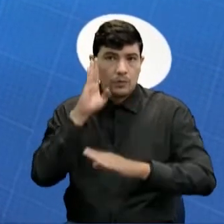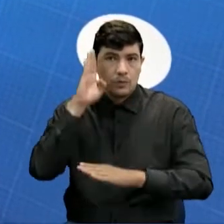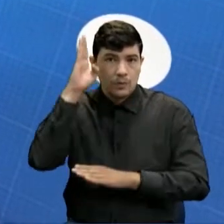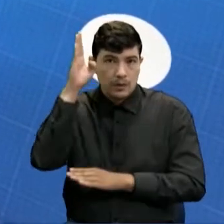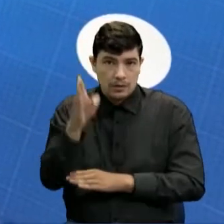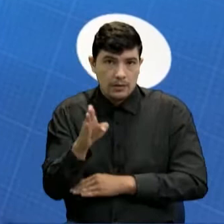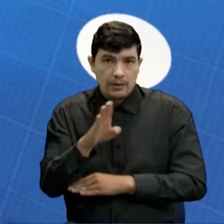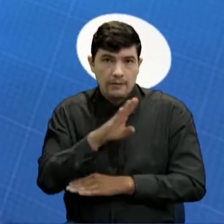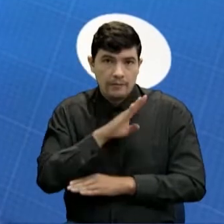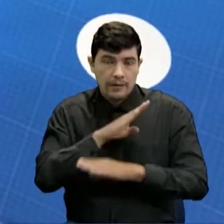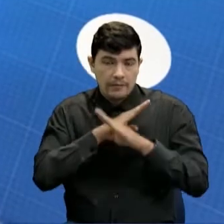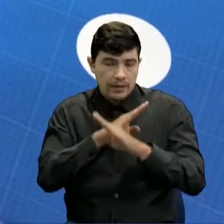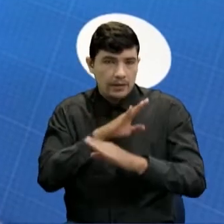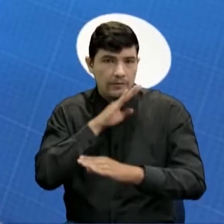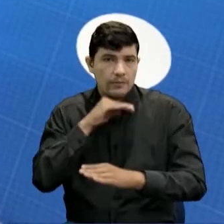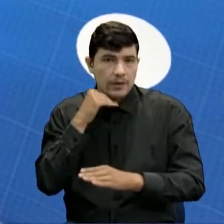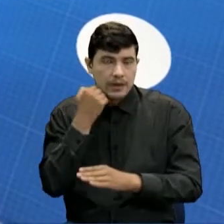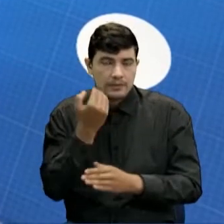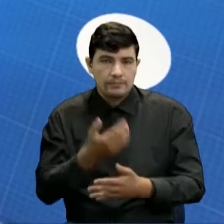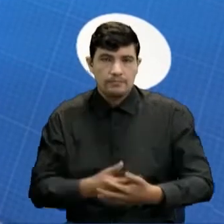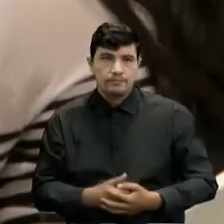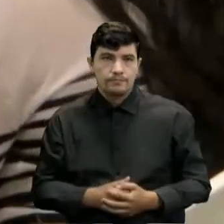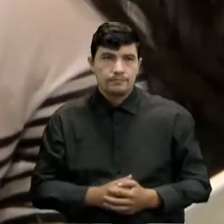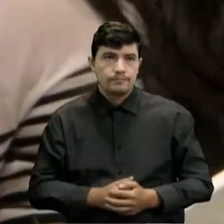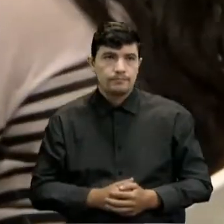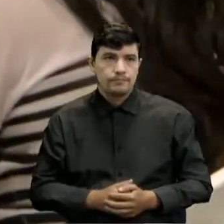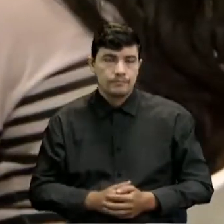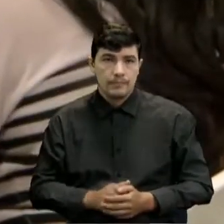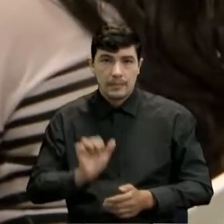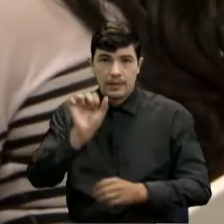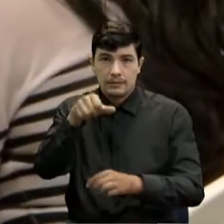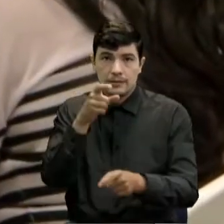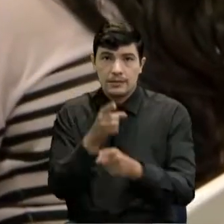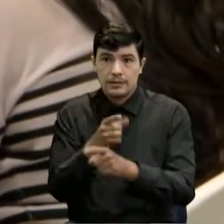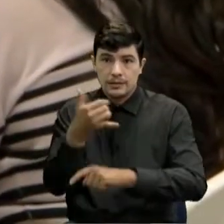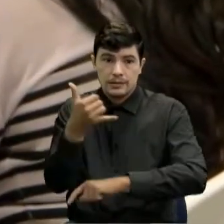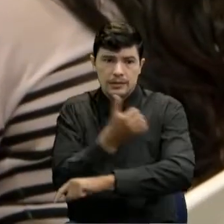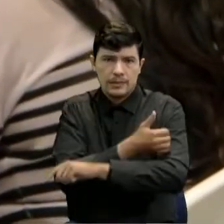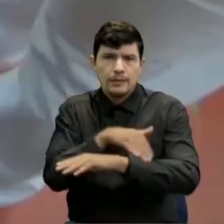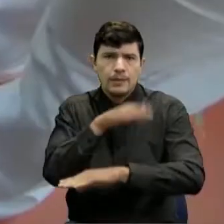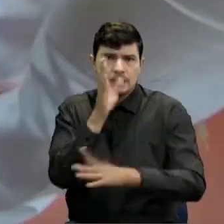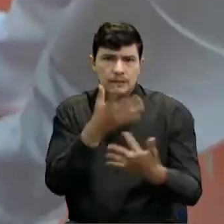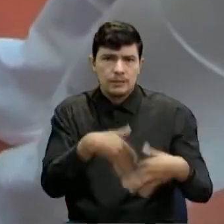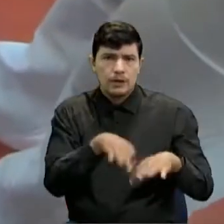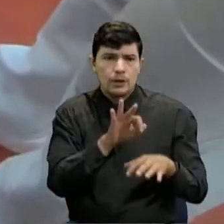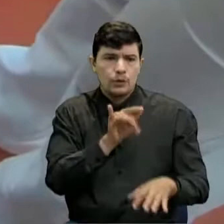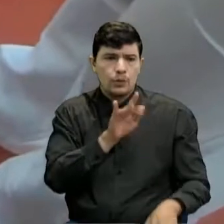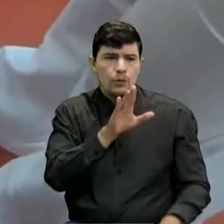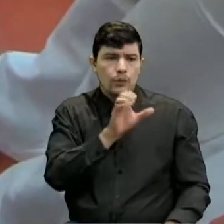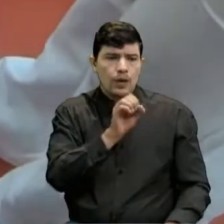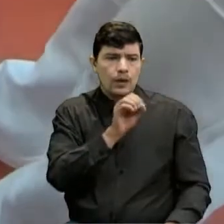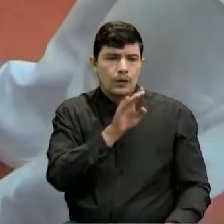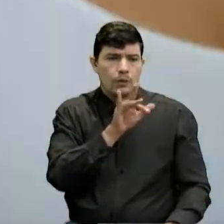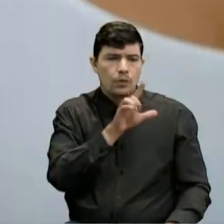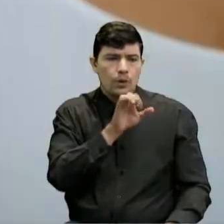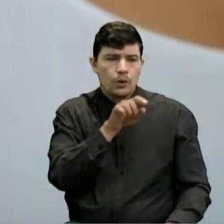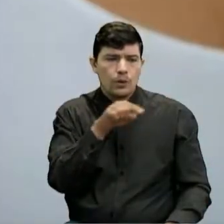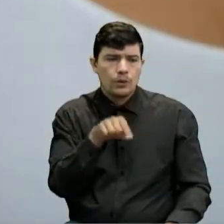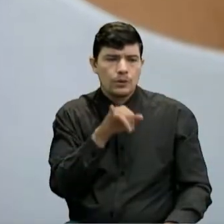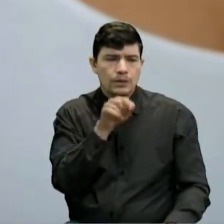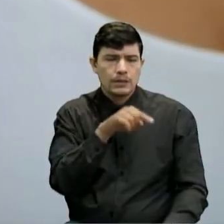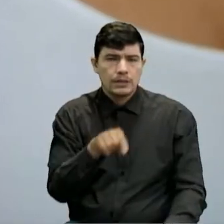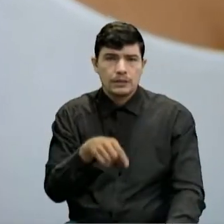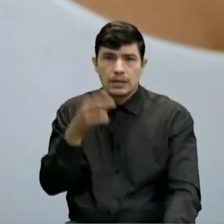Salud y Protección Social que permitan prevenir enfermedades. Entre las vacunas más importantes están tuberculosis, hepatitis B, polio,